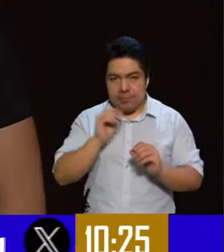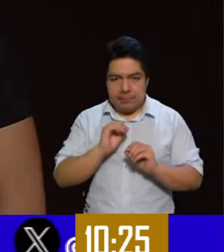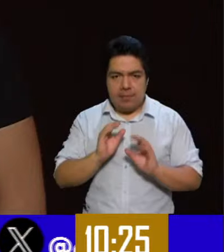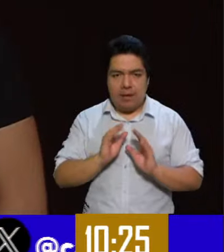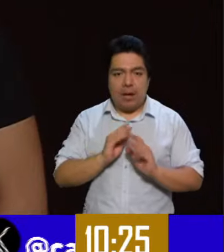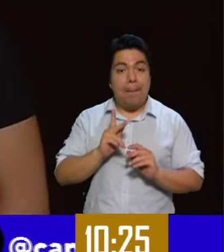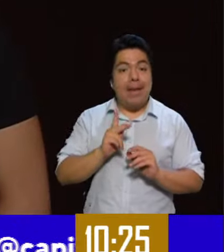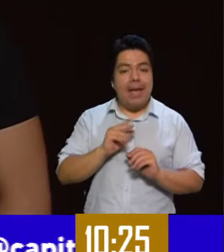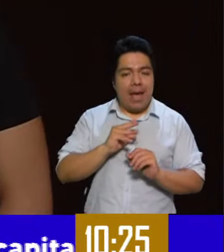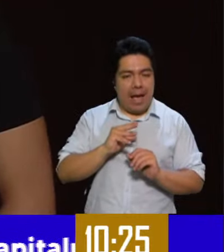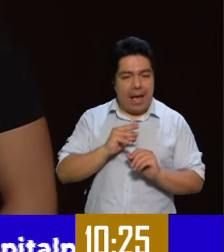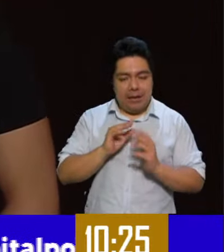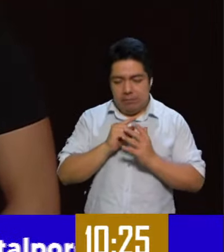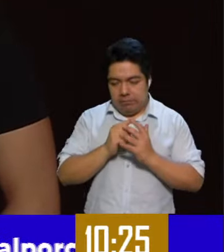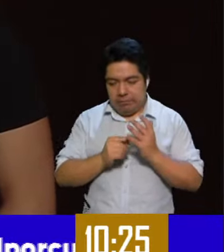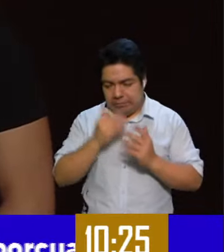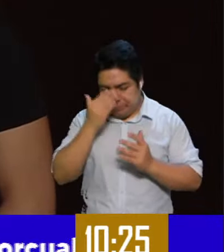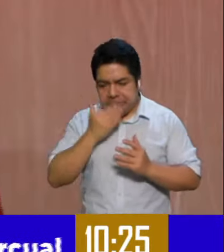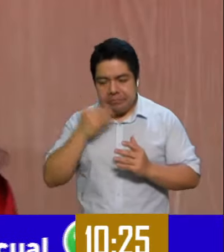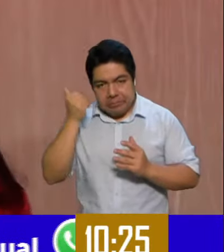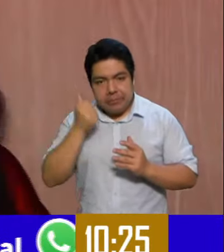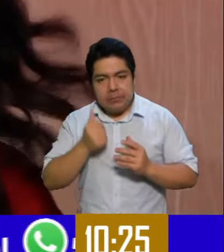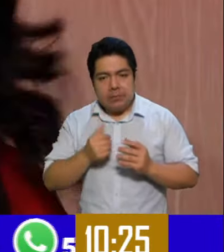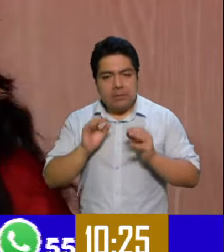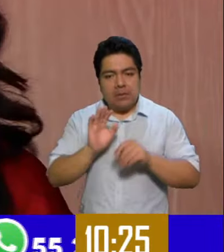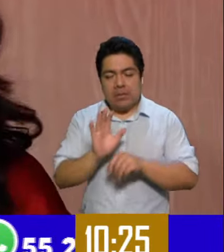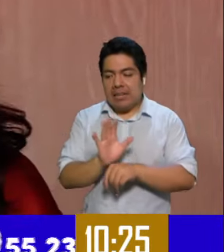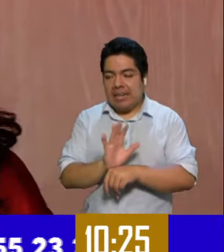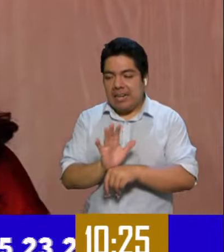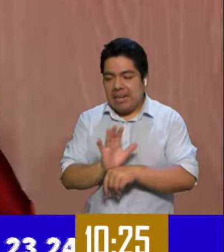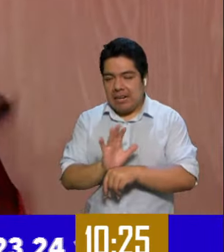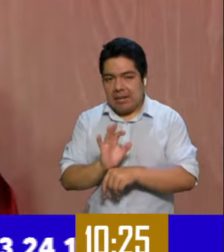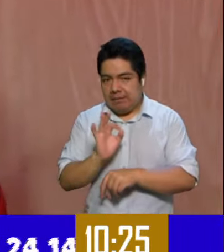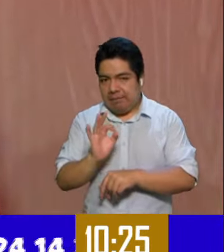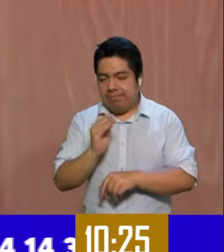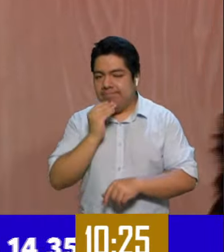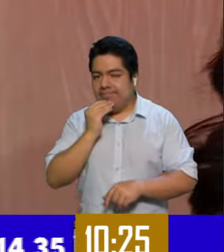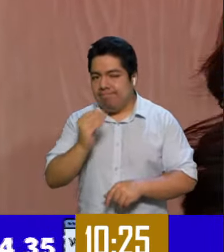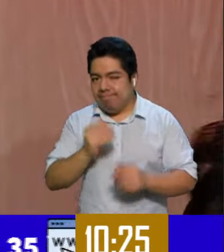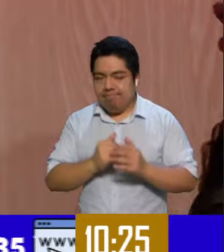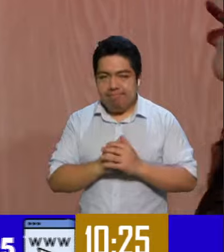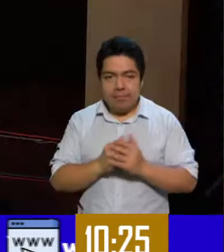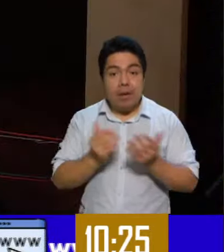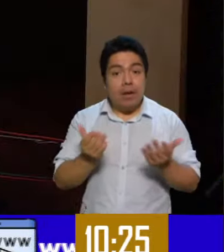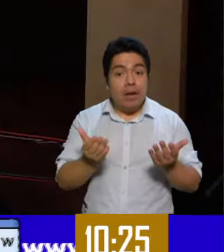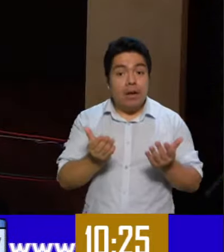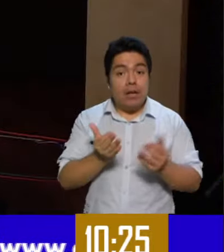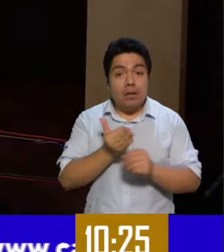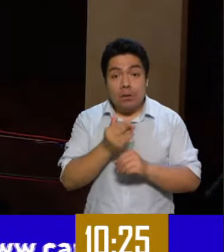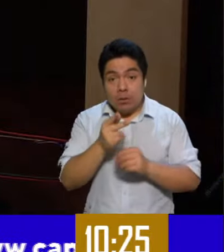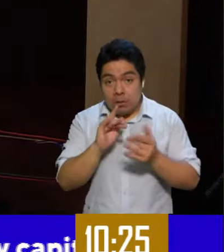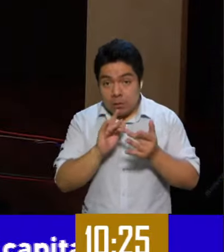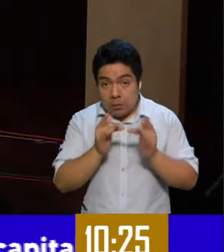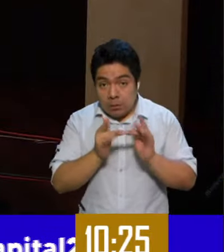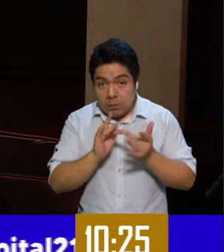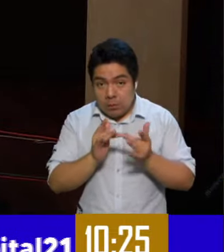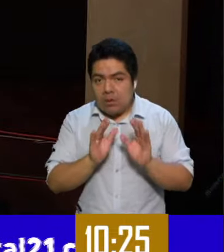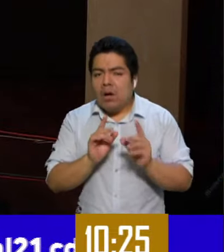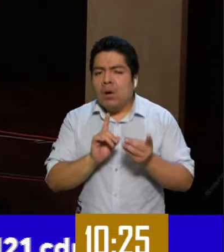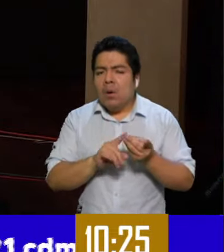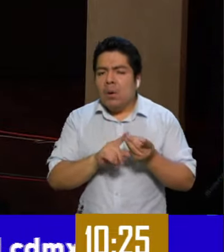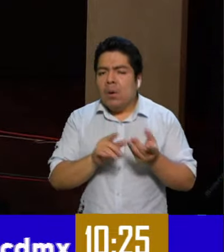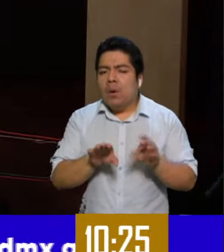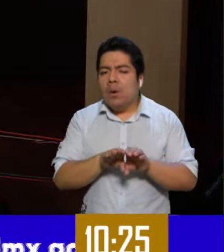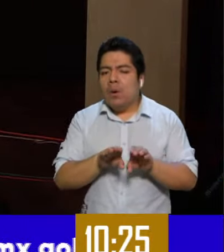sí tenía todo el talento de cine. Eso sí. Exactamente. Eso sí. Oye, y entonces tus redes sociales, ahí también te pueden